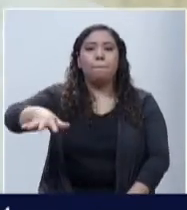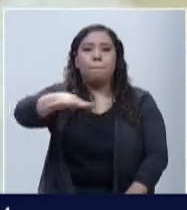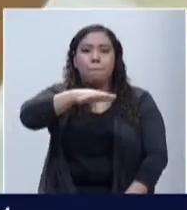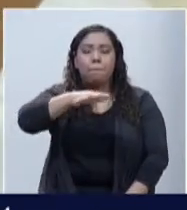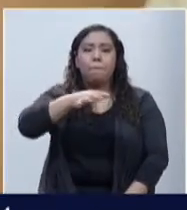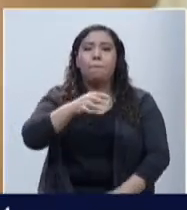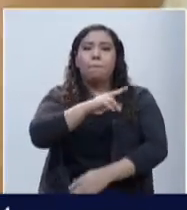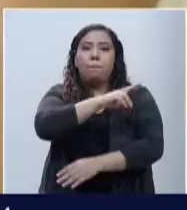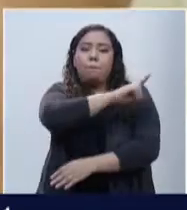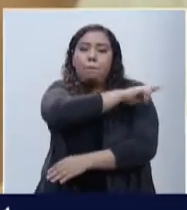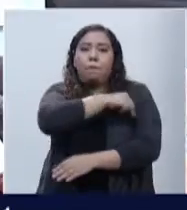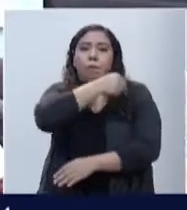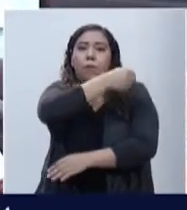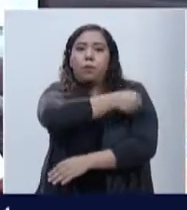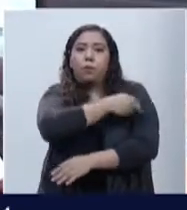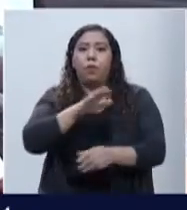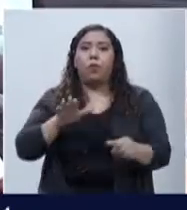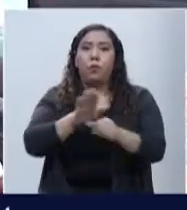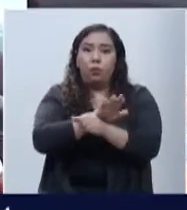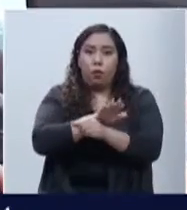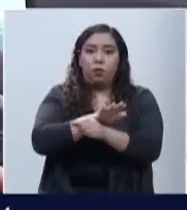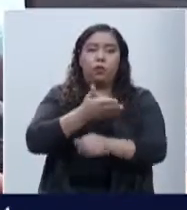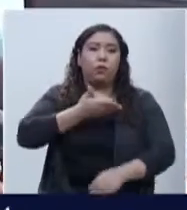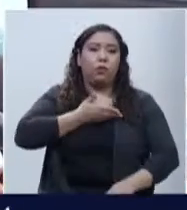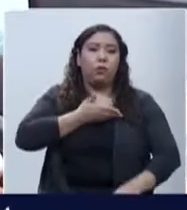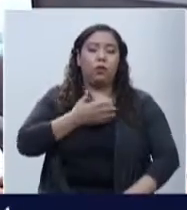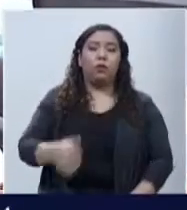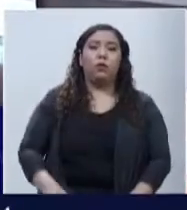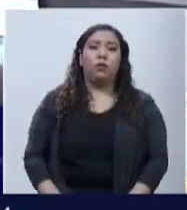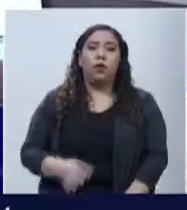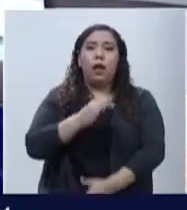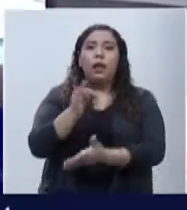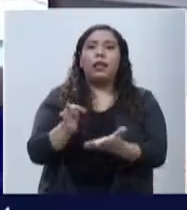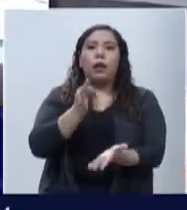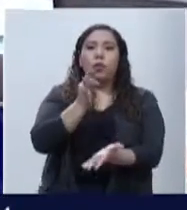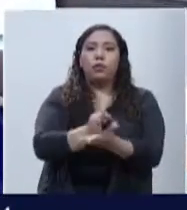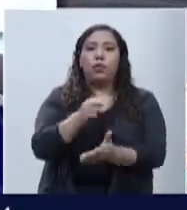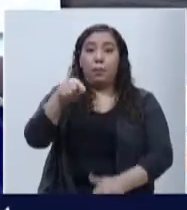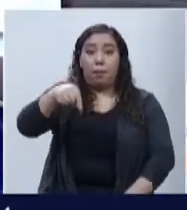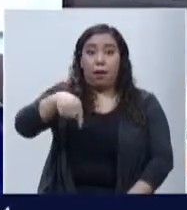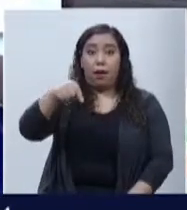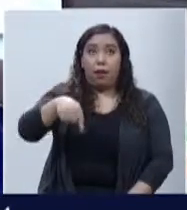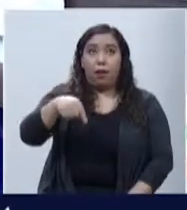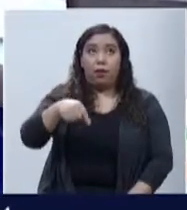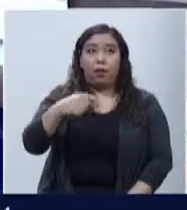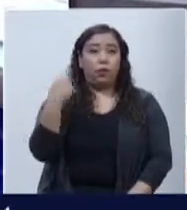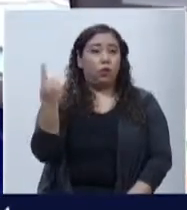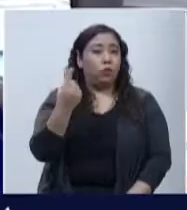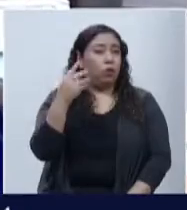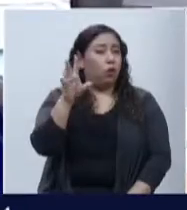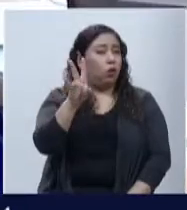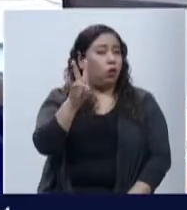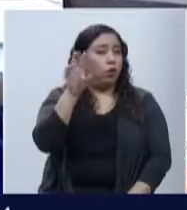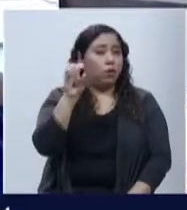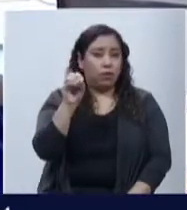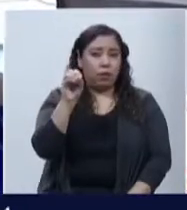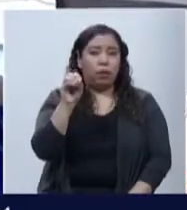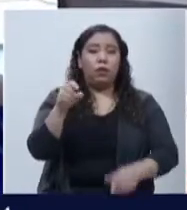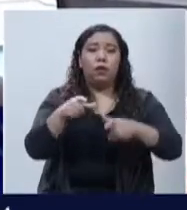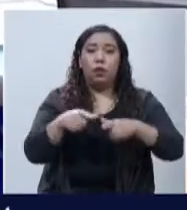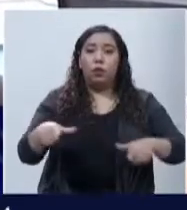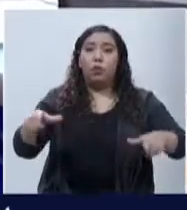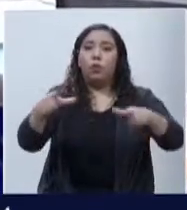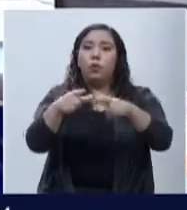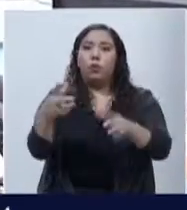servicios de inoculación aquí en tegucigalpa aquí en tegucigalpa tenemos nada más 70 clinicas verdad de